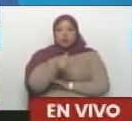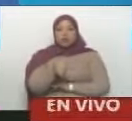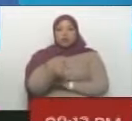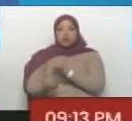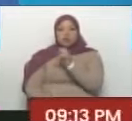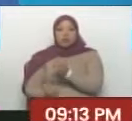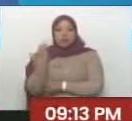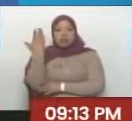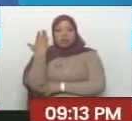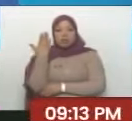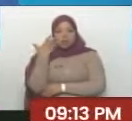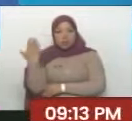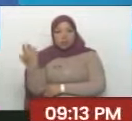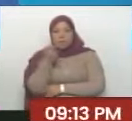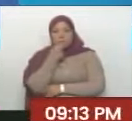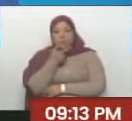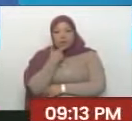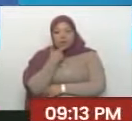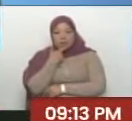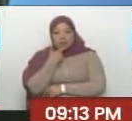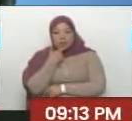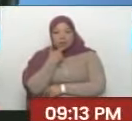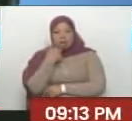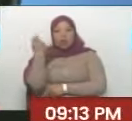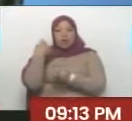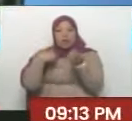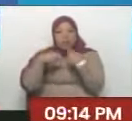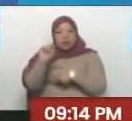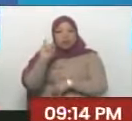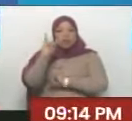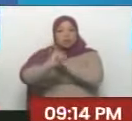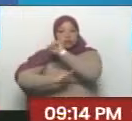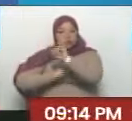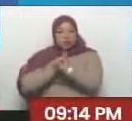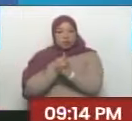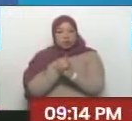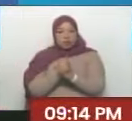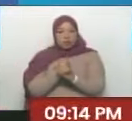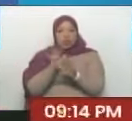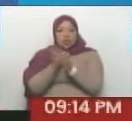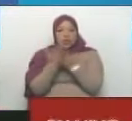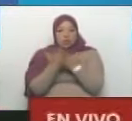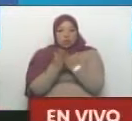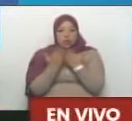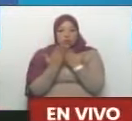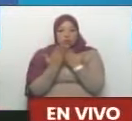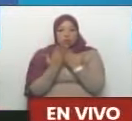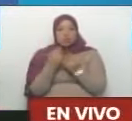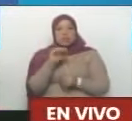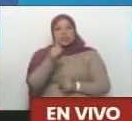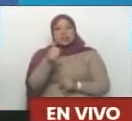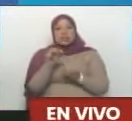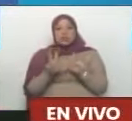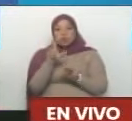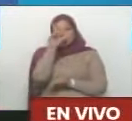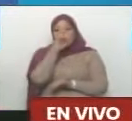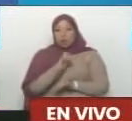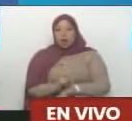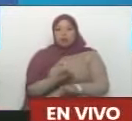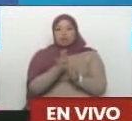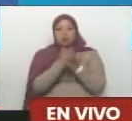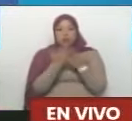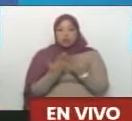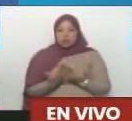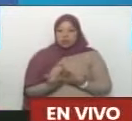el festival, se llama la Feria Internacional del Libro, que ya lleva casi 18